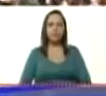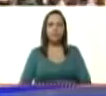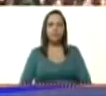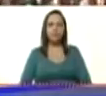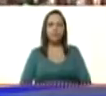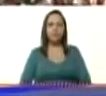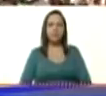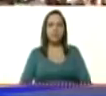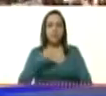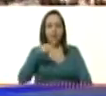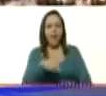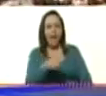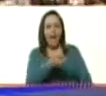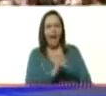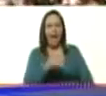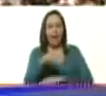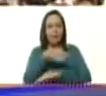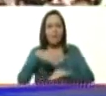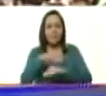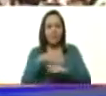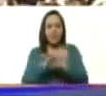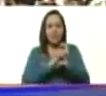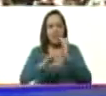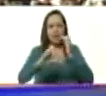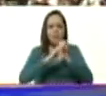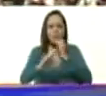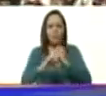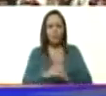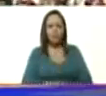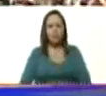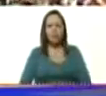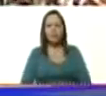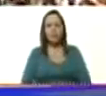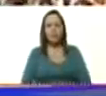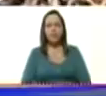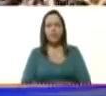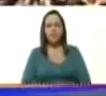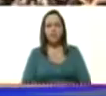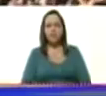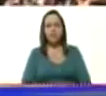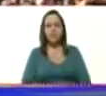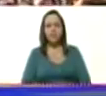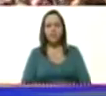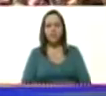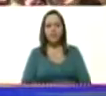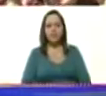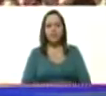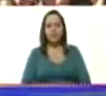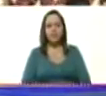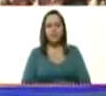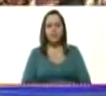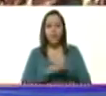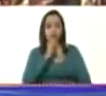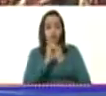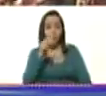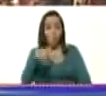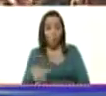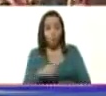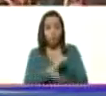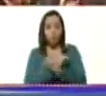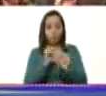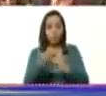Aquí está el ministro de Transporte, Hipólito Abreu. Y me informó hoy temprano,